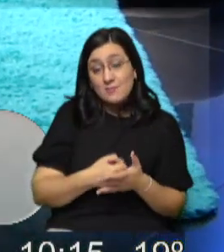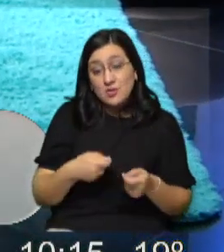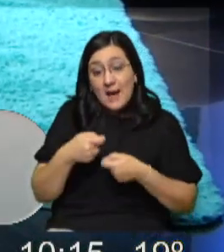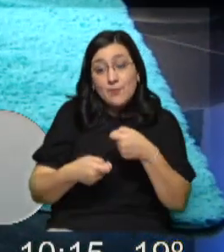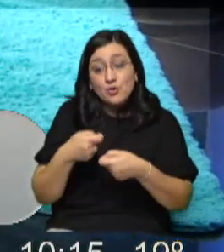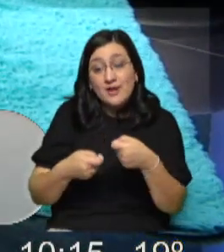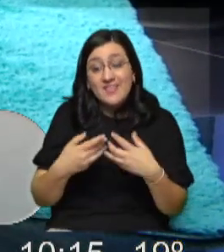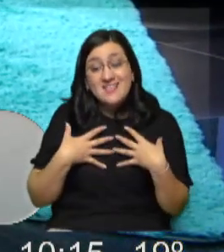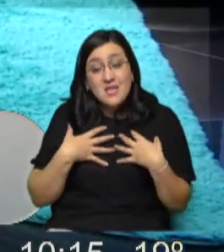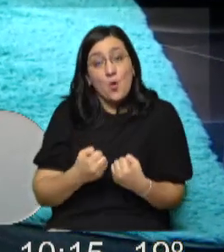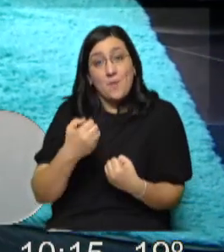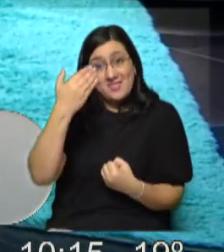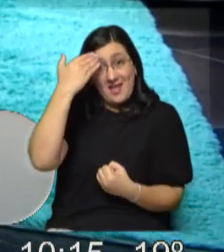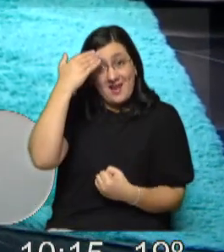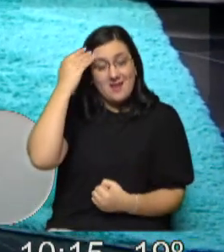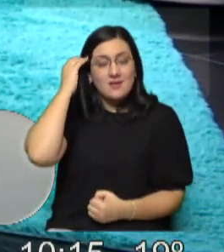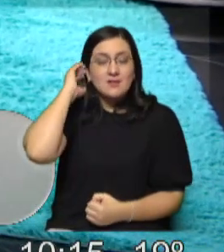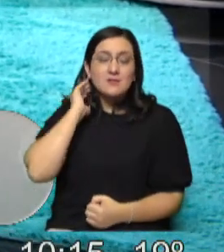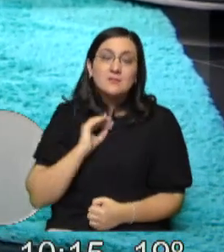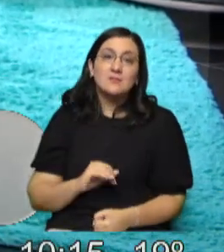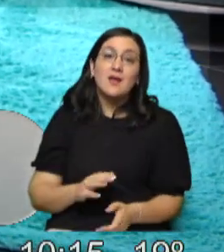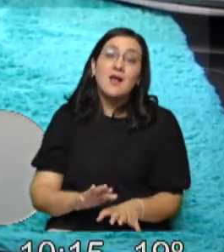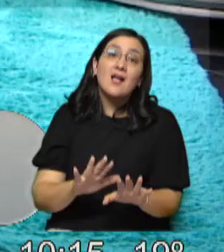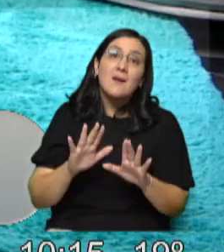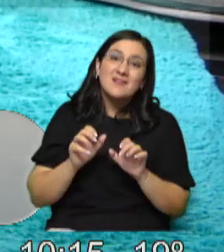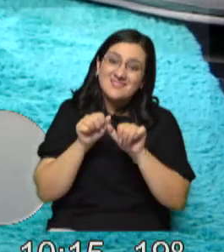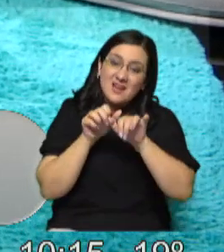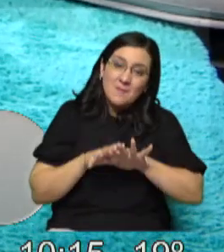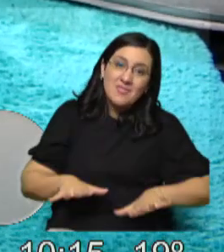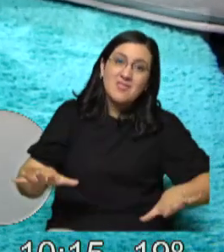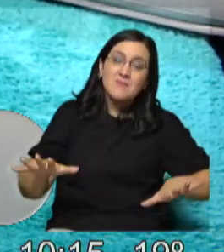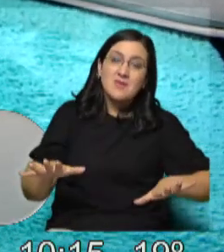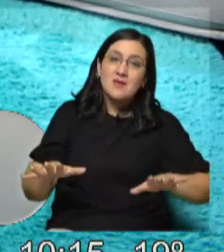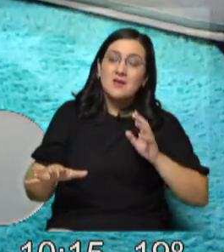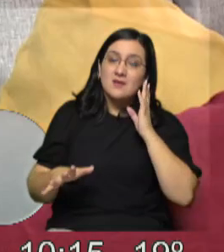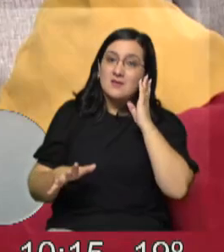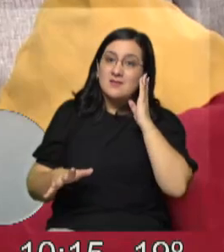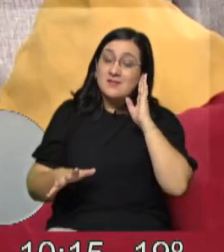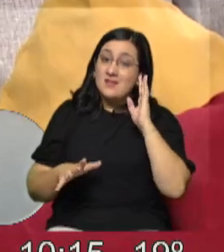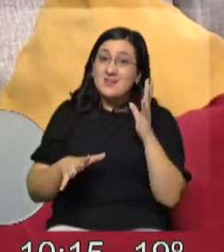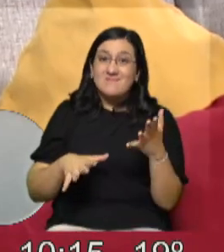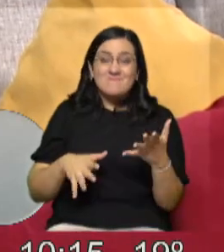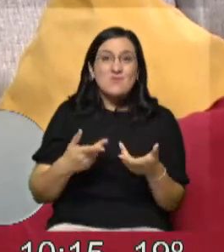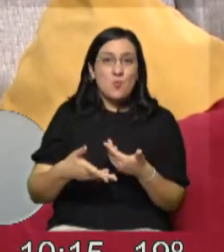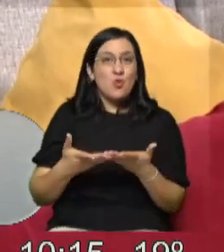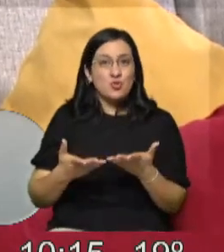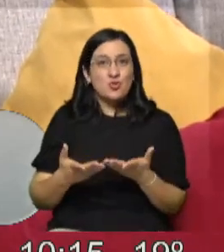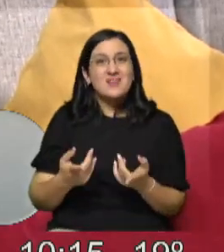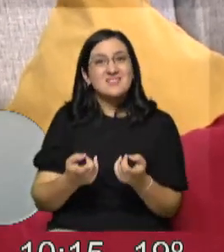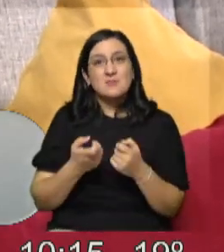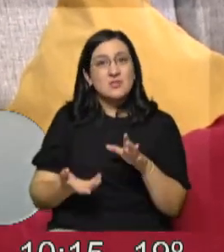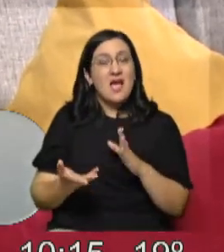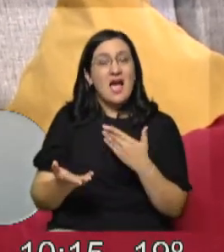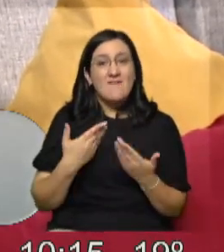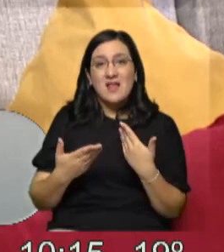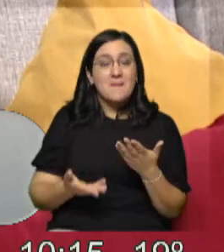Eso, la salud mental, ¿no? Que de repente la pandemia nos puso más en la cara que teníamos que hablar más de